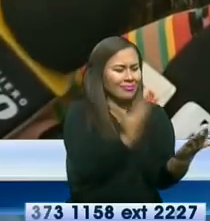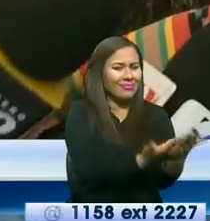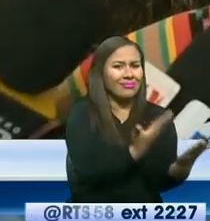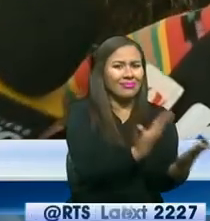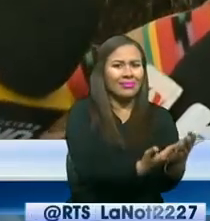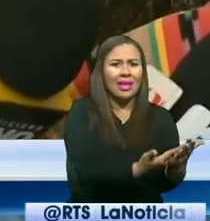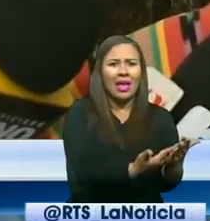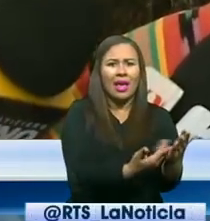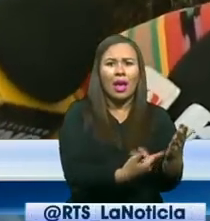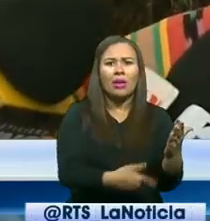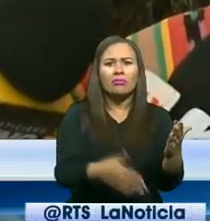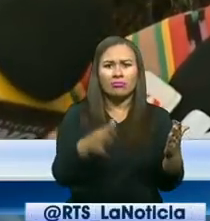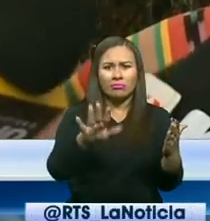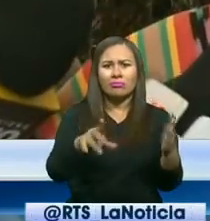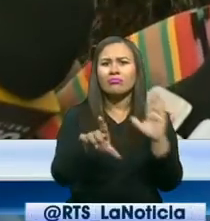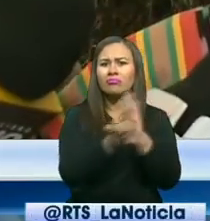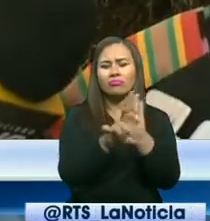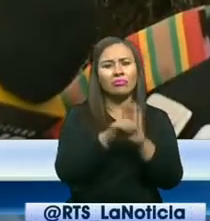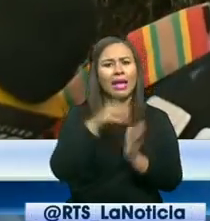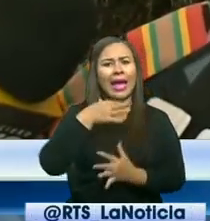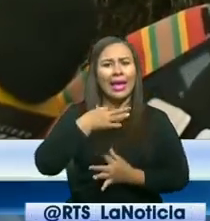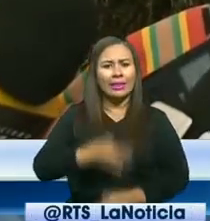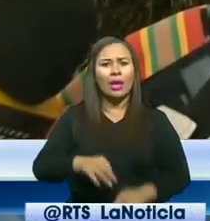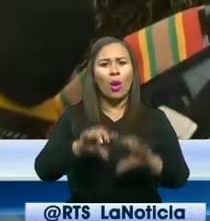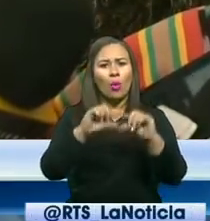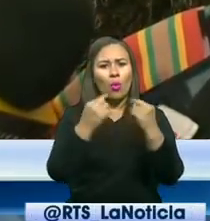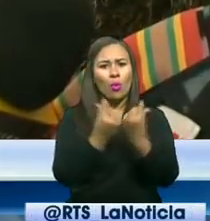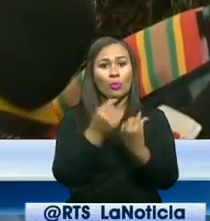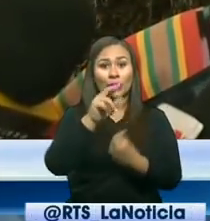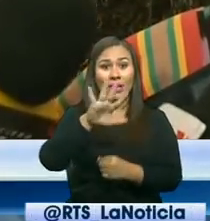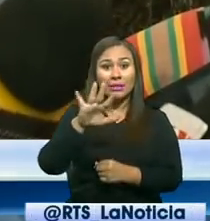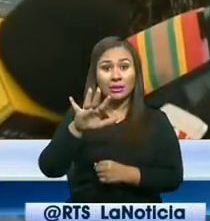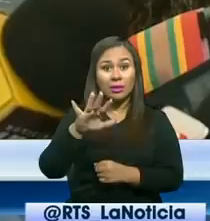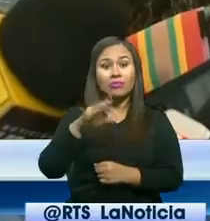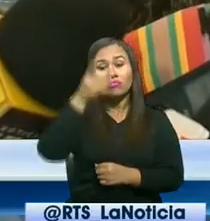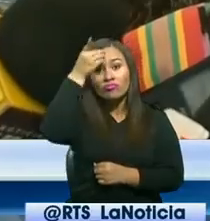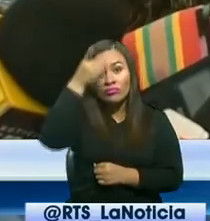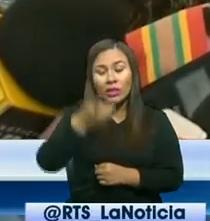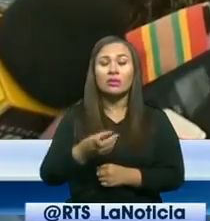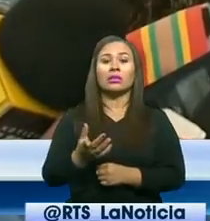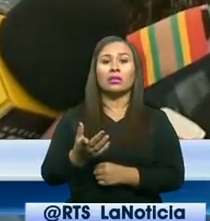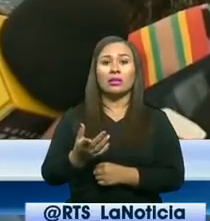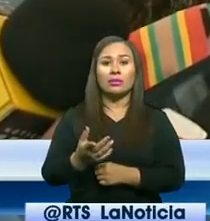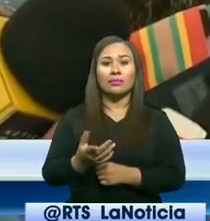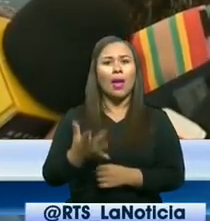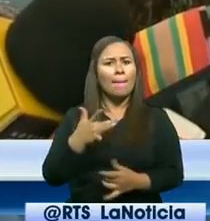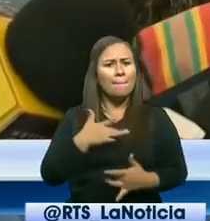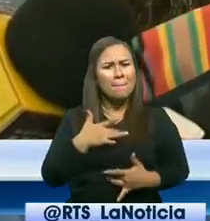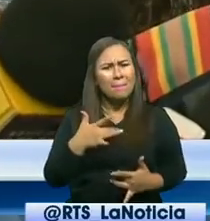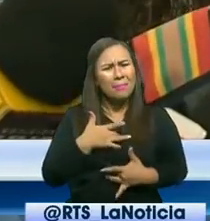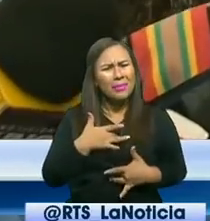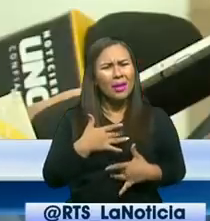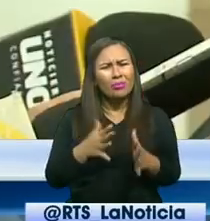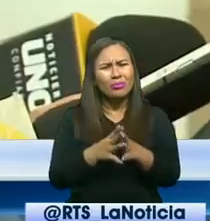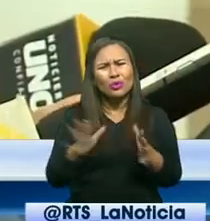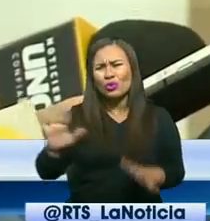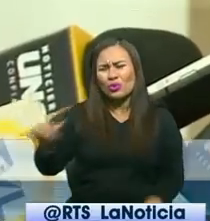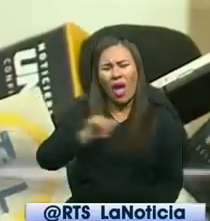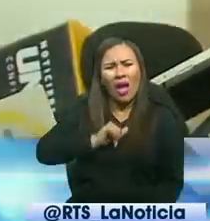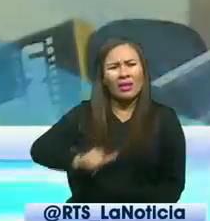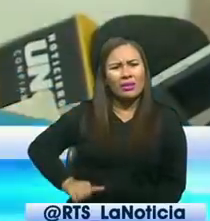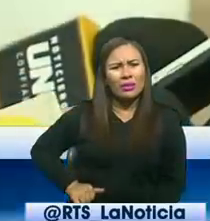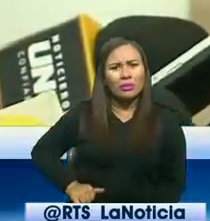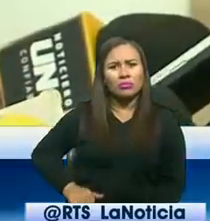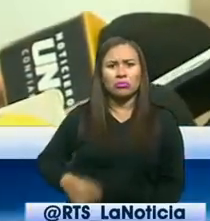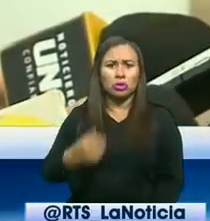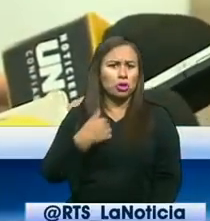de Ética, y serán las instancias del Movimiento País quienes así lo determinen y lo decidan. Lamento muchísimo esta actitud. No le temo a